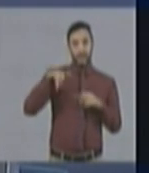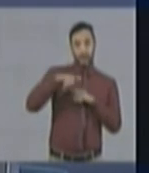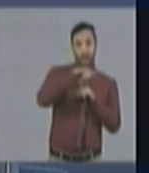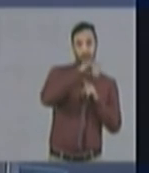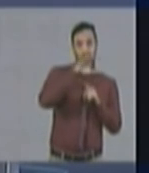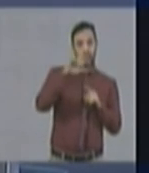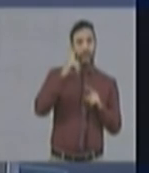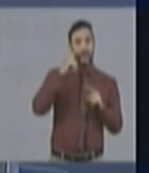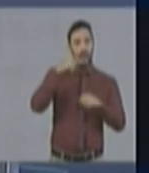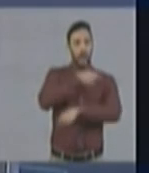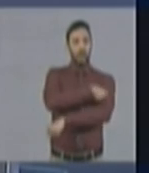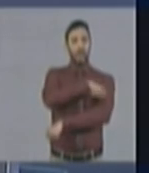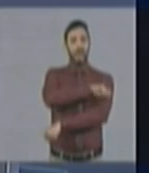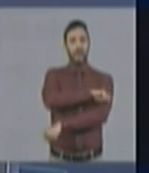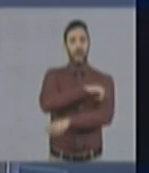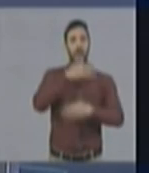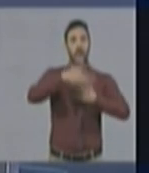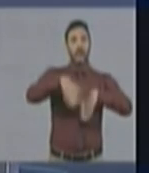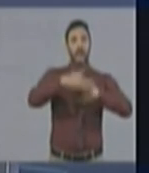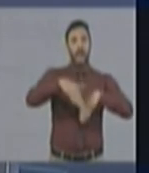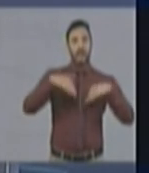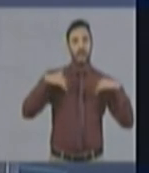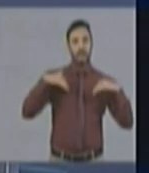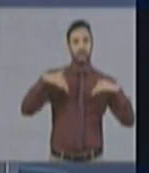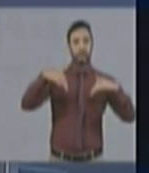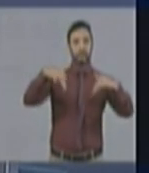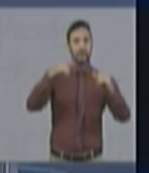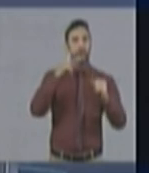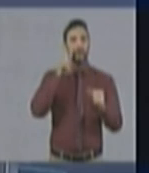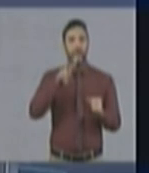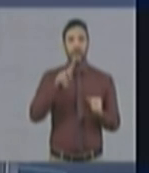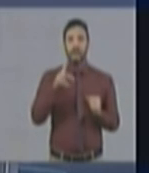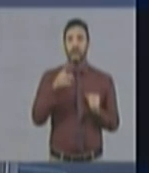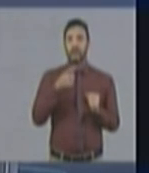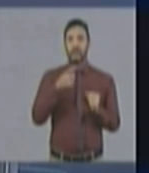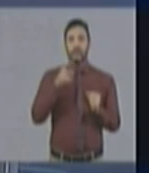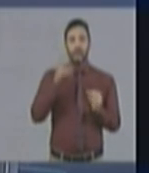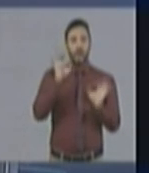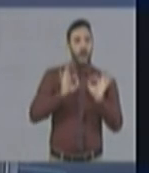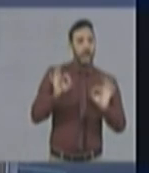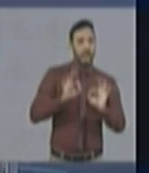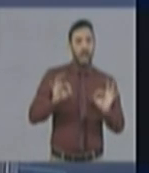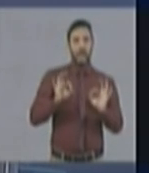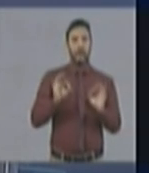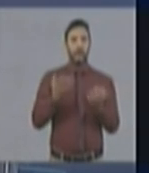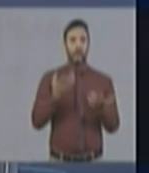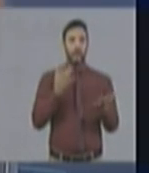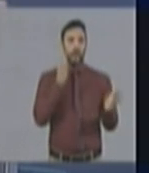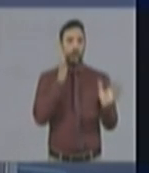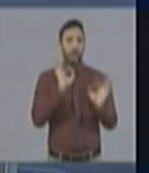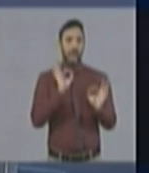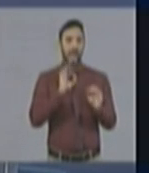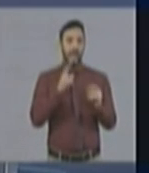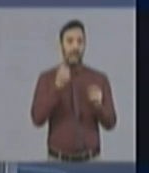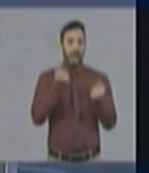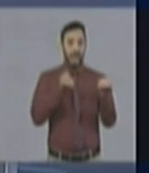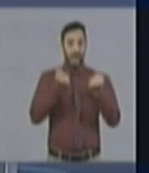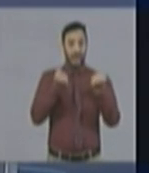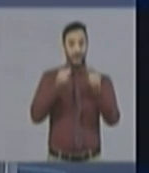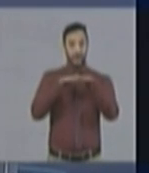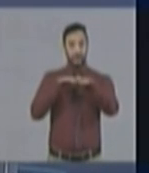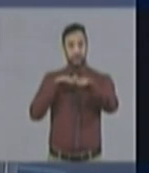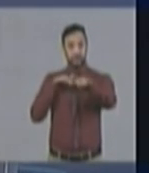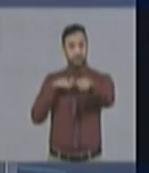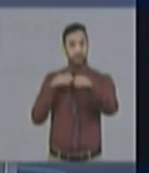calles a la población, incluso aportando cualquier tipo de medida organizativa para permitir que las caravanas de